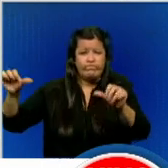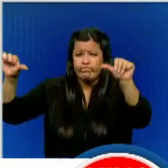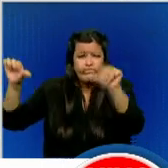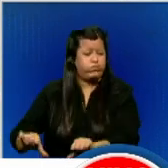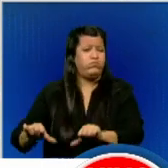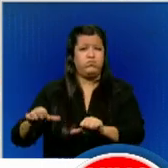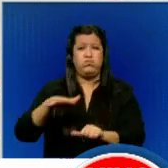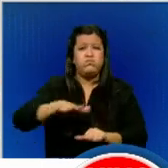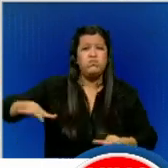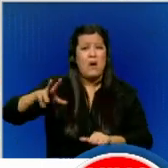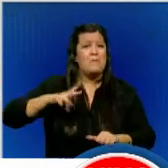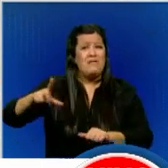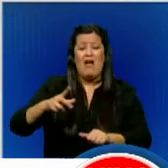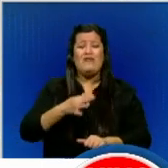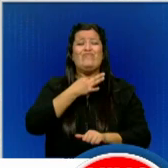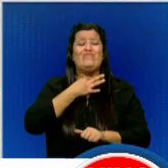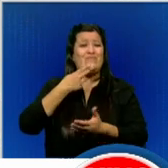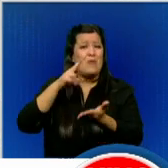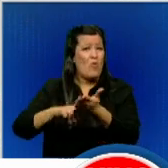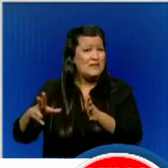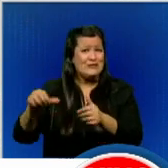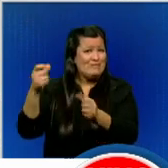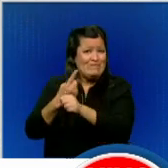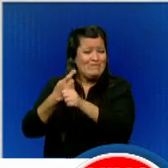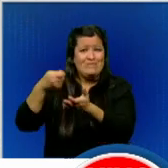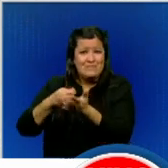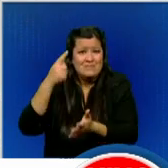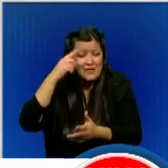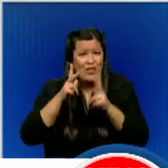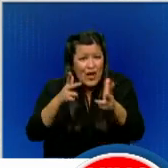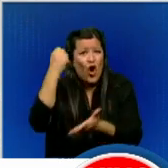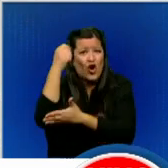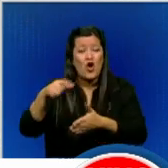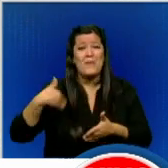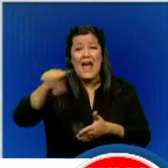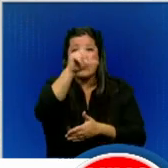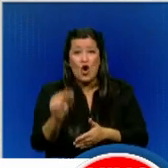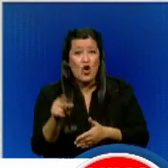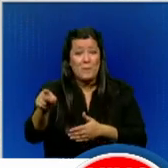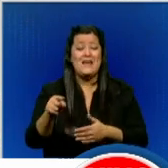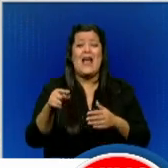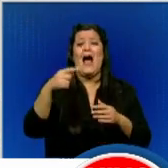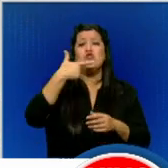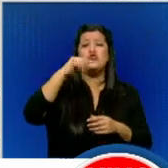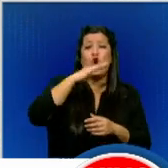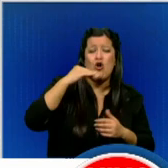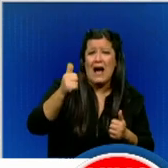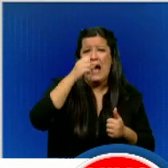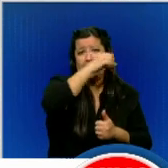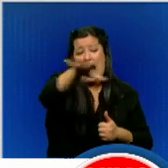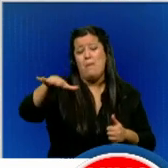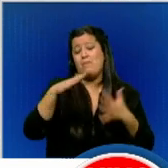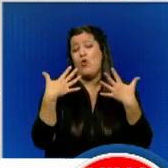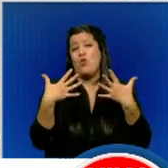sector privado ahogado por impuestos es más quiere que le diga algo creo que la economía argentina flota además de la soja y el campo es una bendición